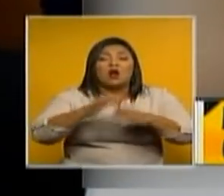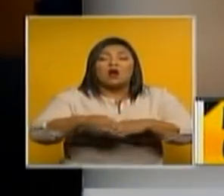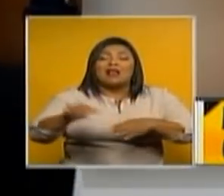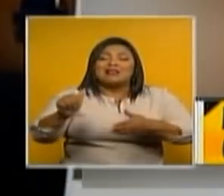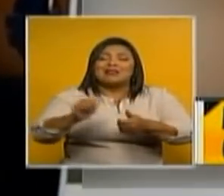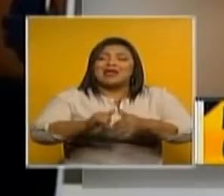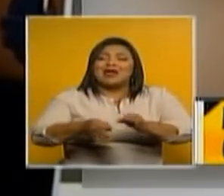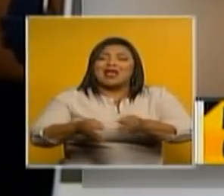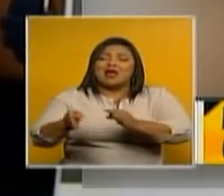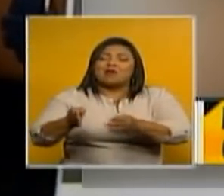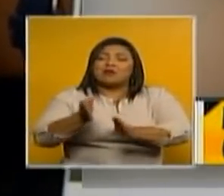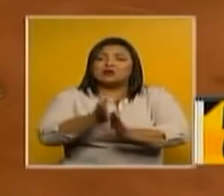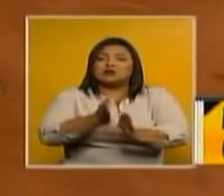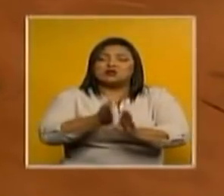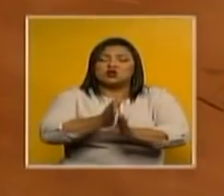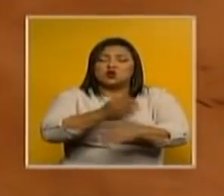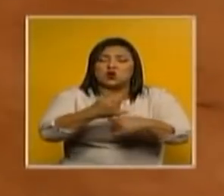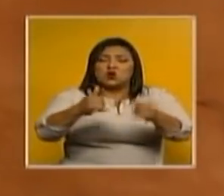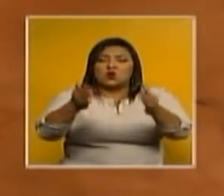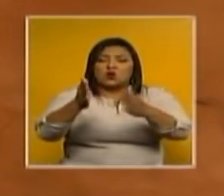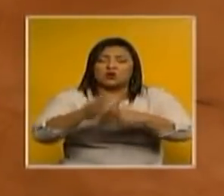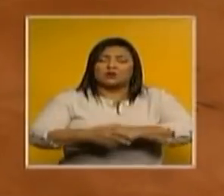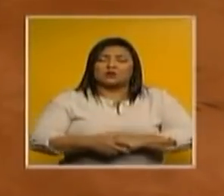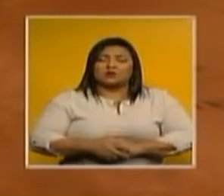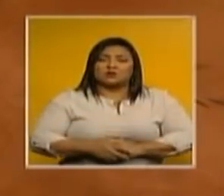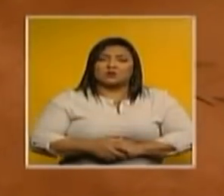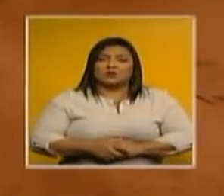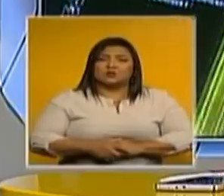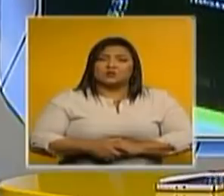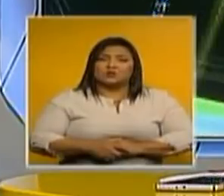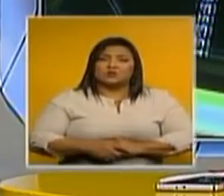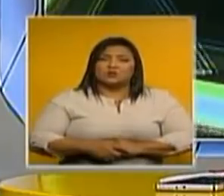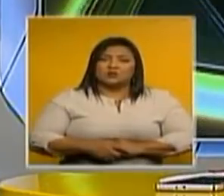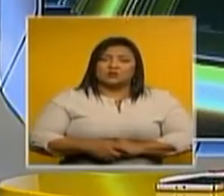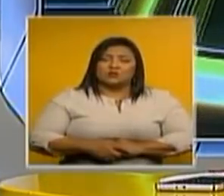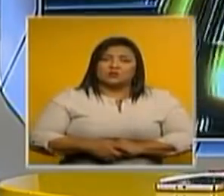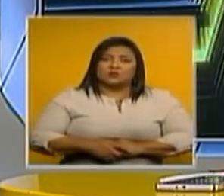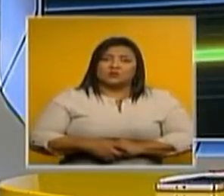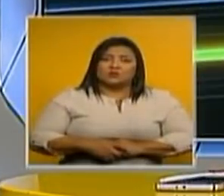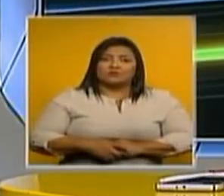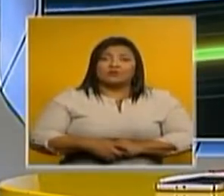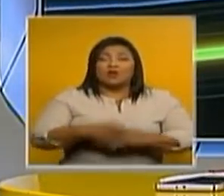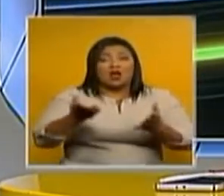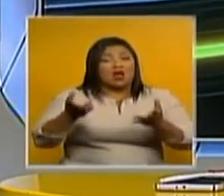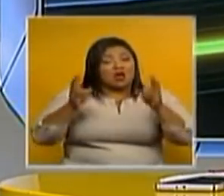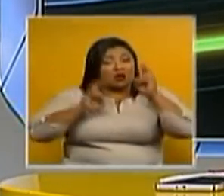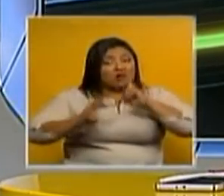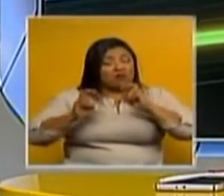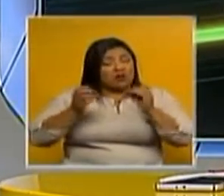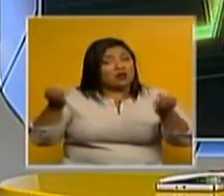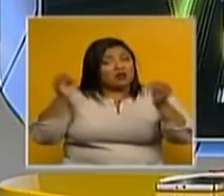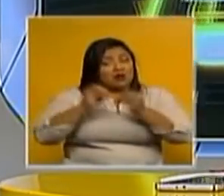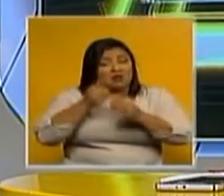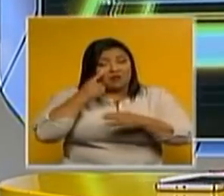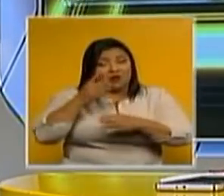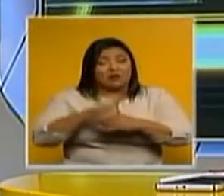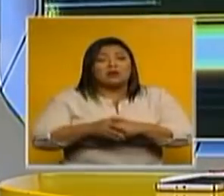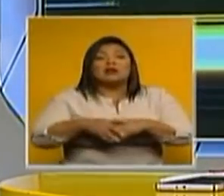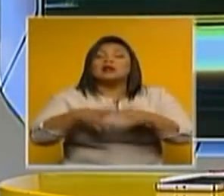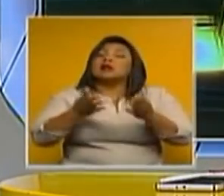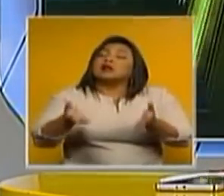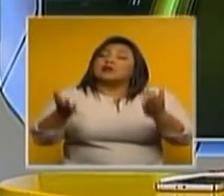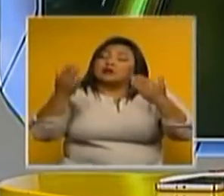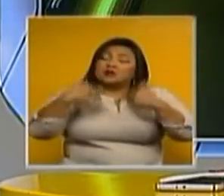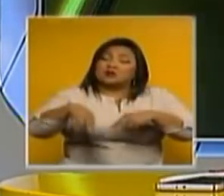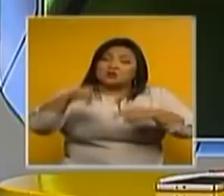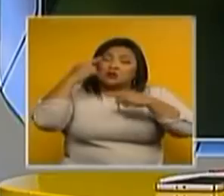terapias psicológicas. Cristian Barzallo, Noticiero 1. Hay que investigar a fondo este caso. Aquí concluye el Noticiero